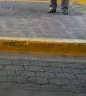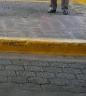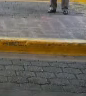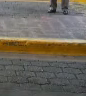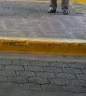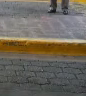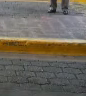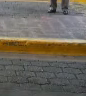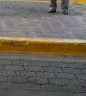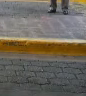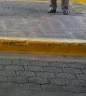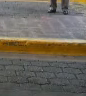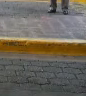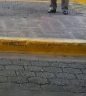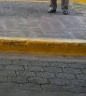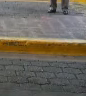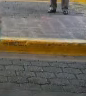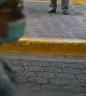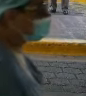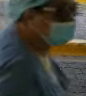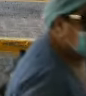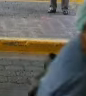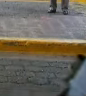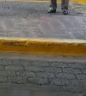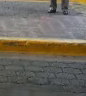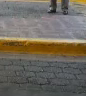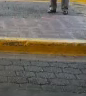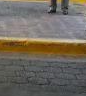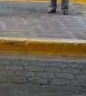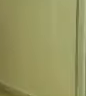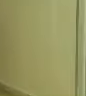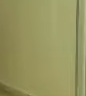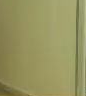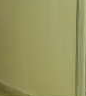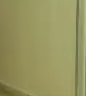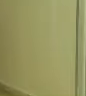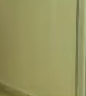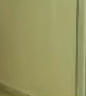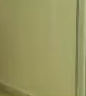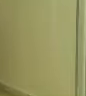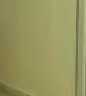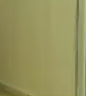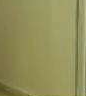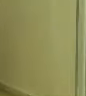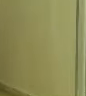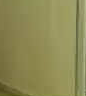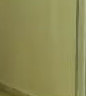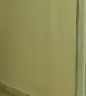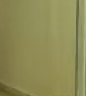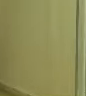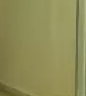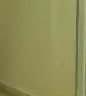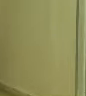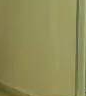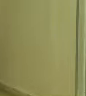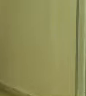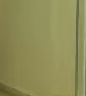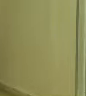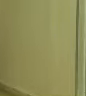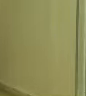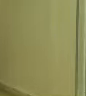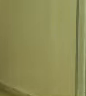primera fase de la reapertura hubo un descenso de los contagios que hizo fácil pasar a la siguiente etapa, pero